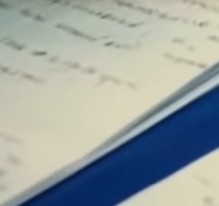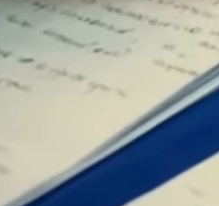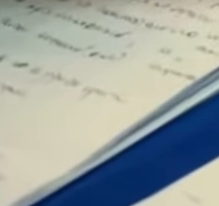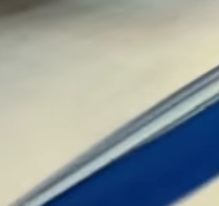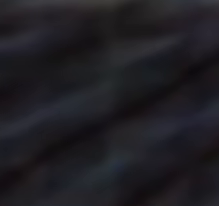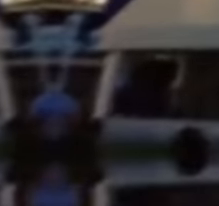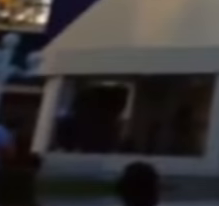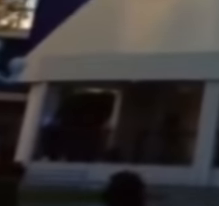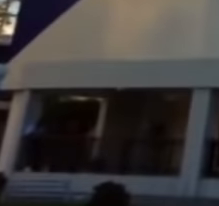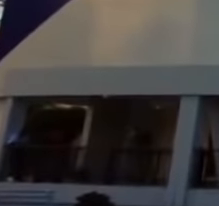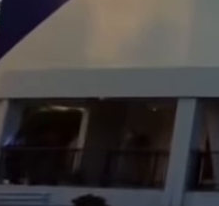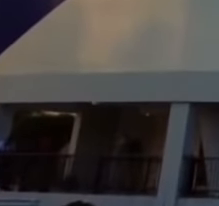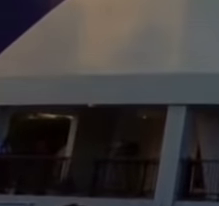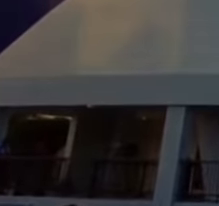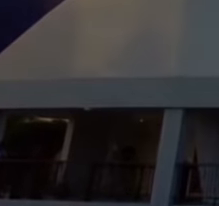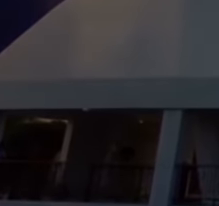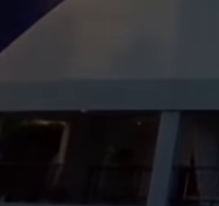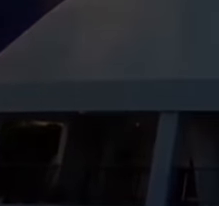ah